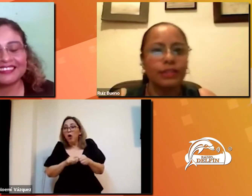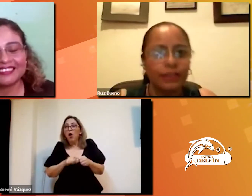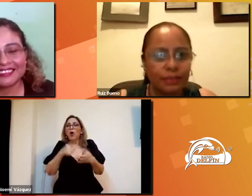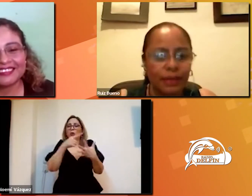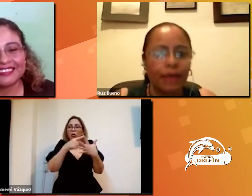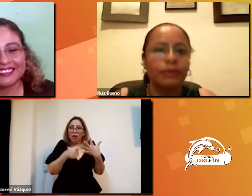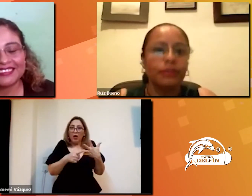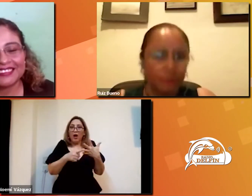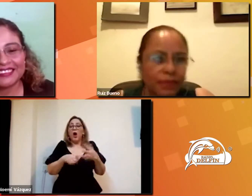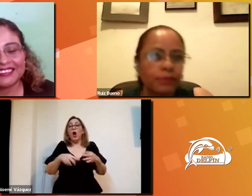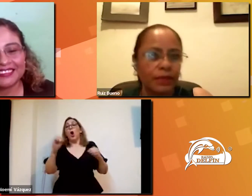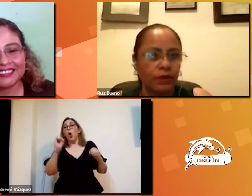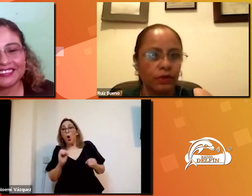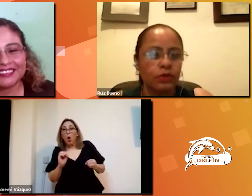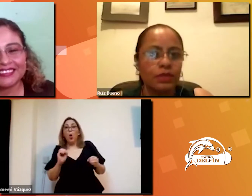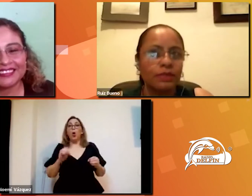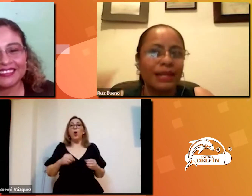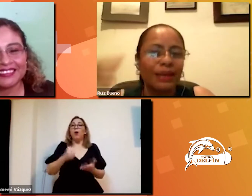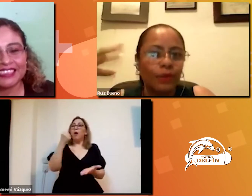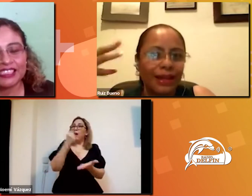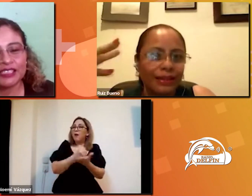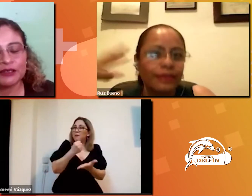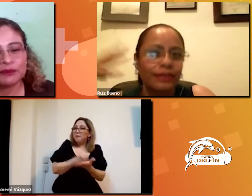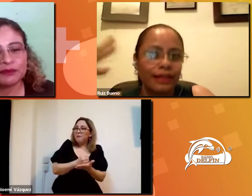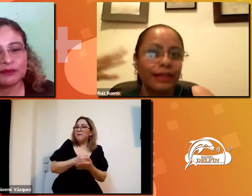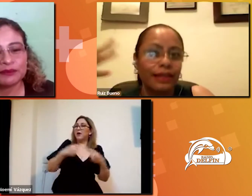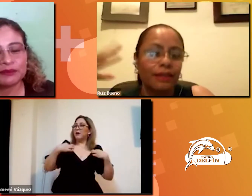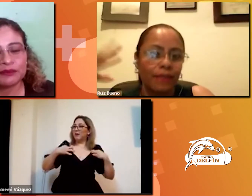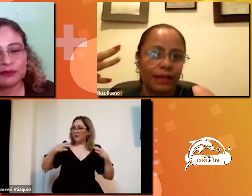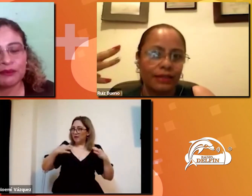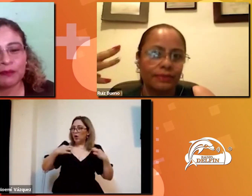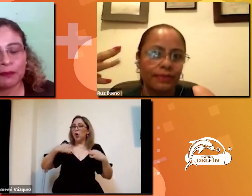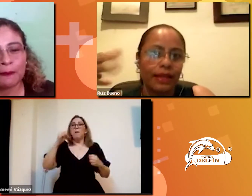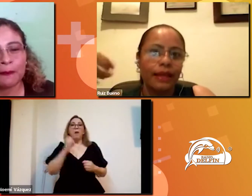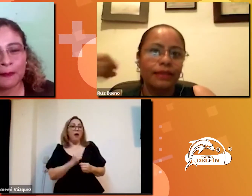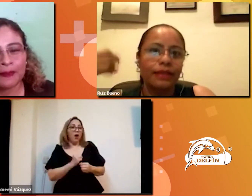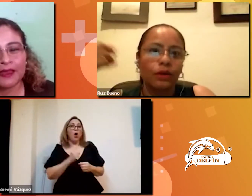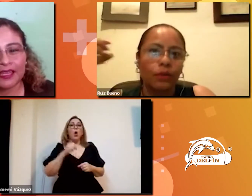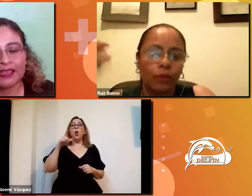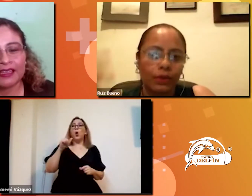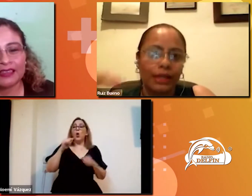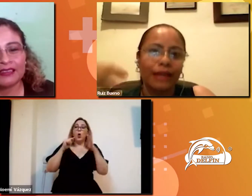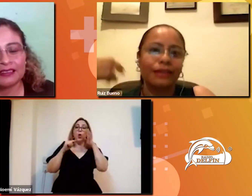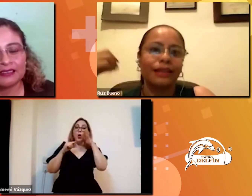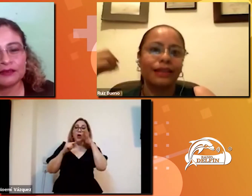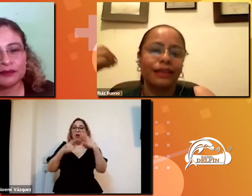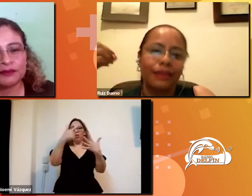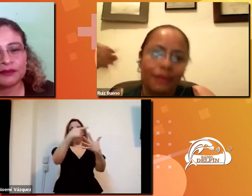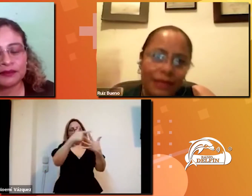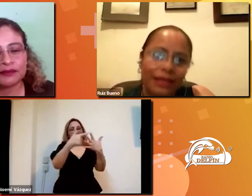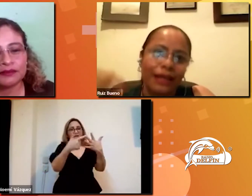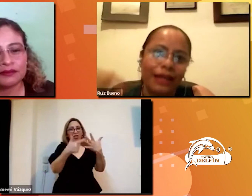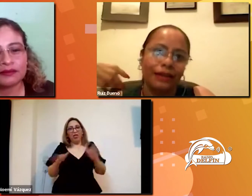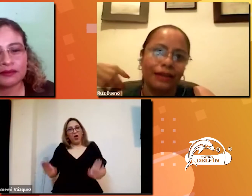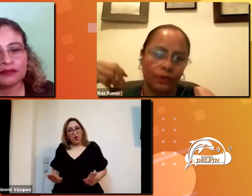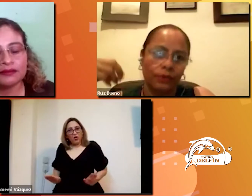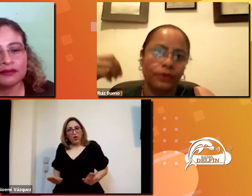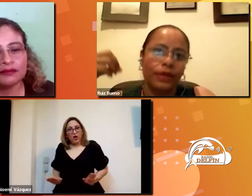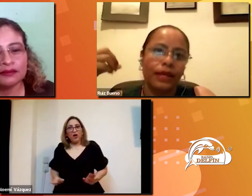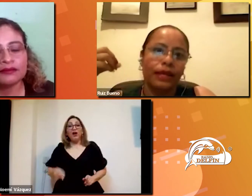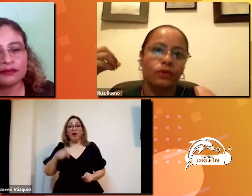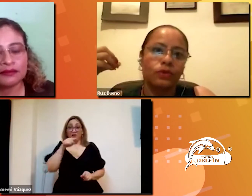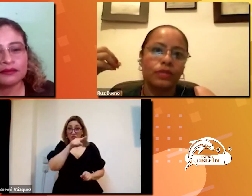Si no usas ciertas palabras, ¿sí me explico? Entonces viene una serie de demandas del comportarte, del deber ser,